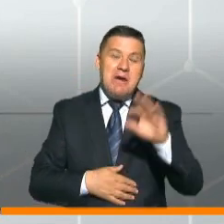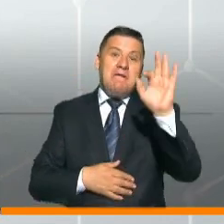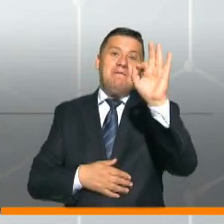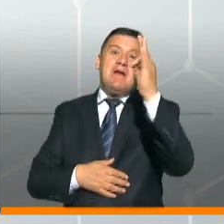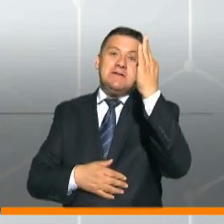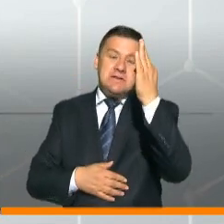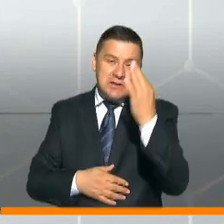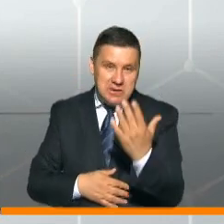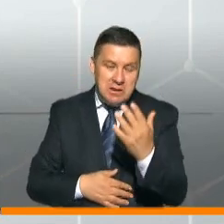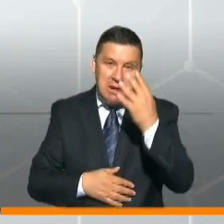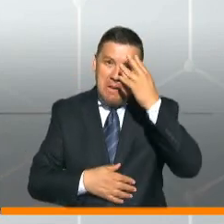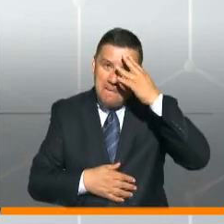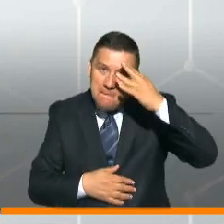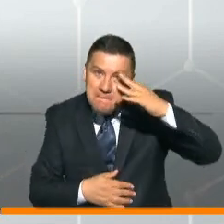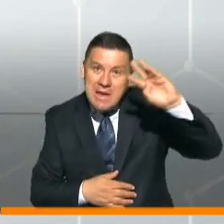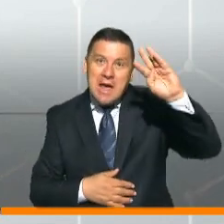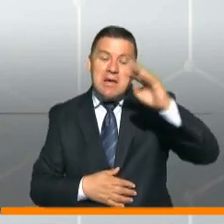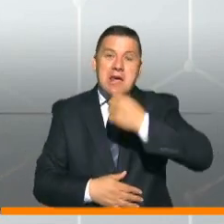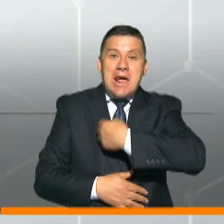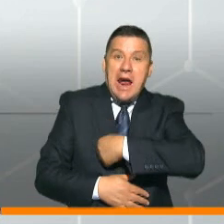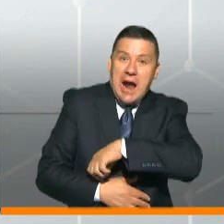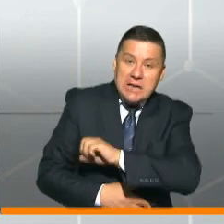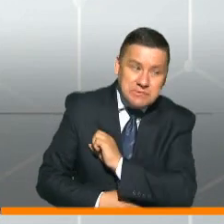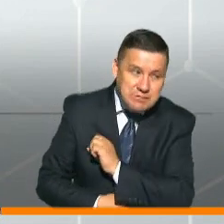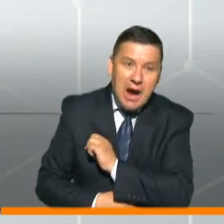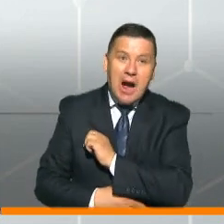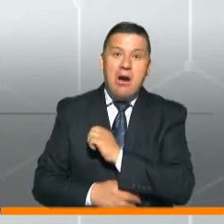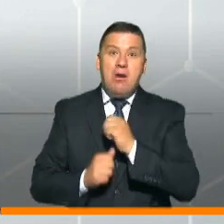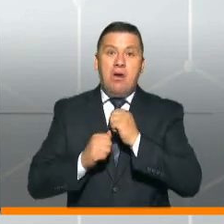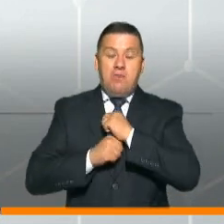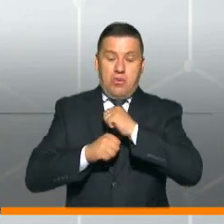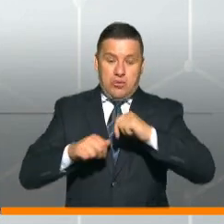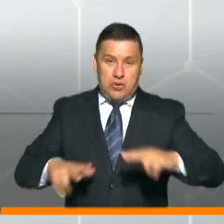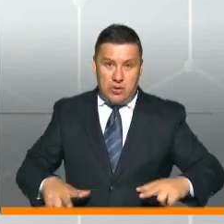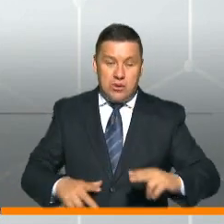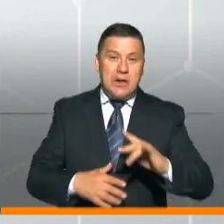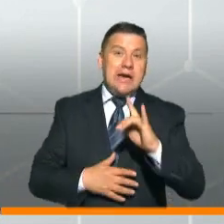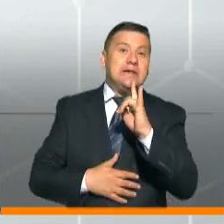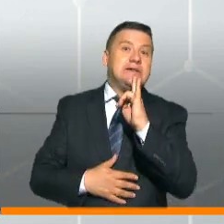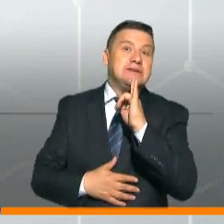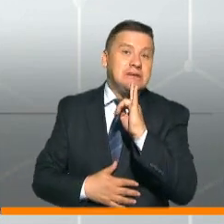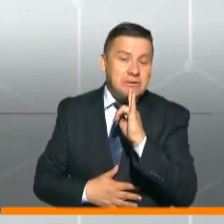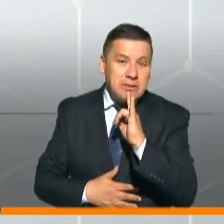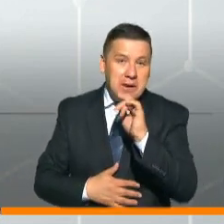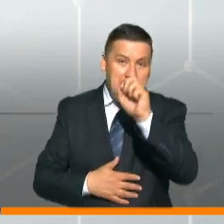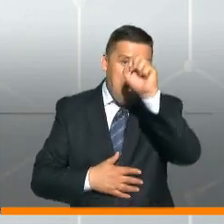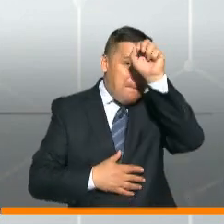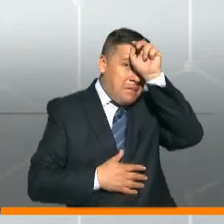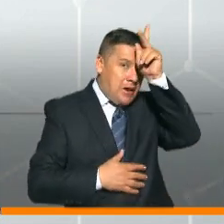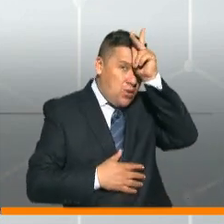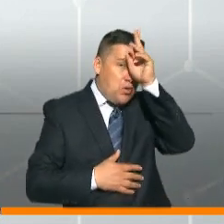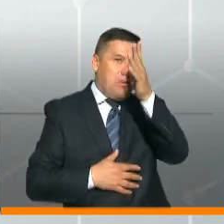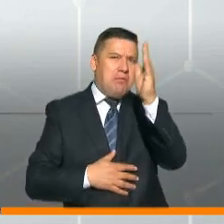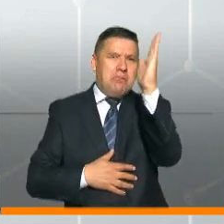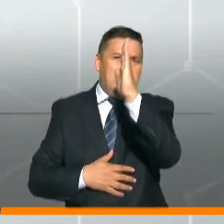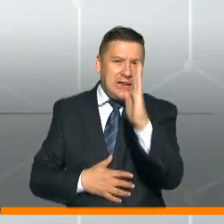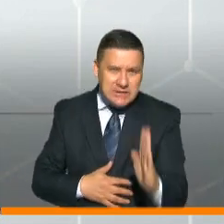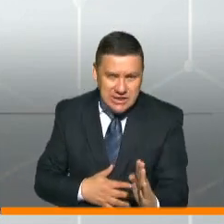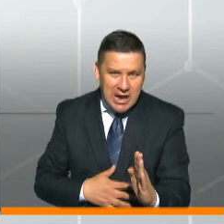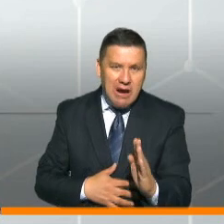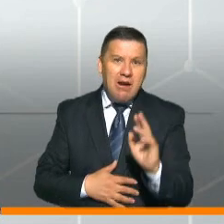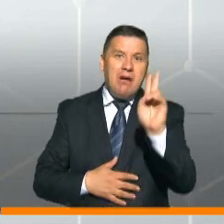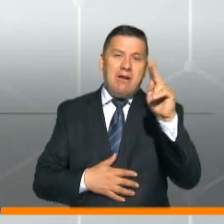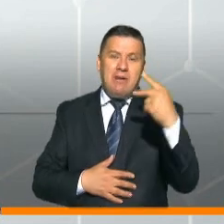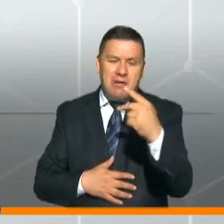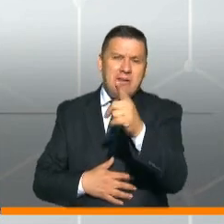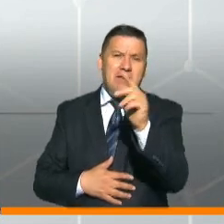Francia, México, España, Portugal, Estados Unidos, Perú, Brasil, Reino